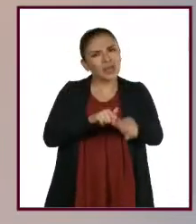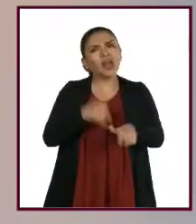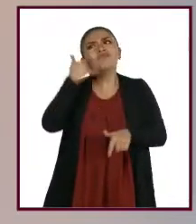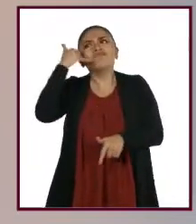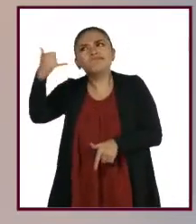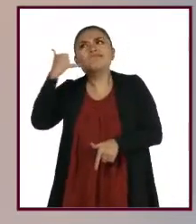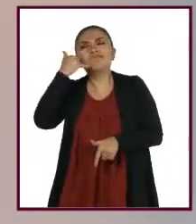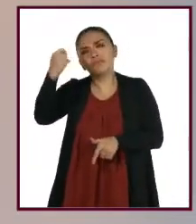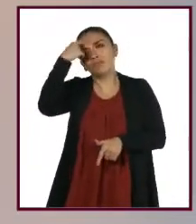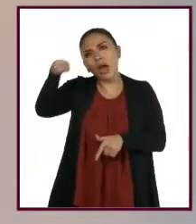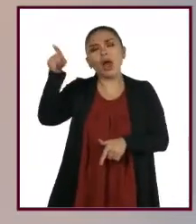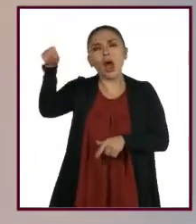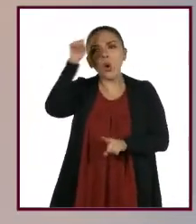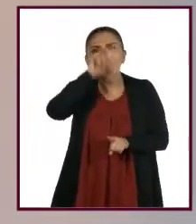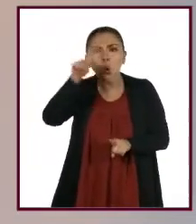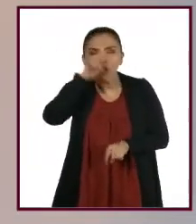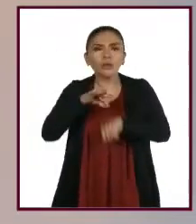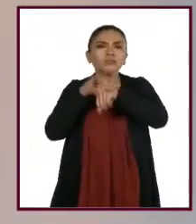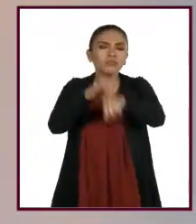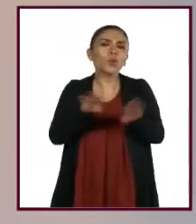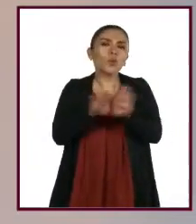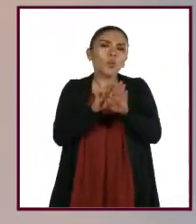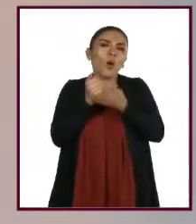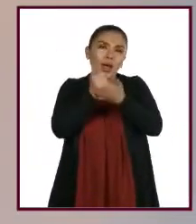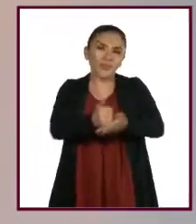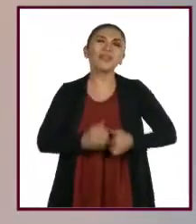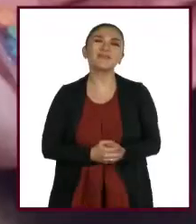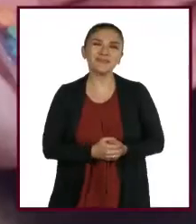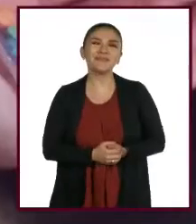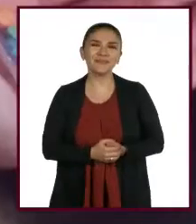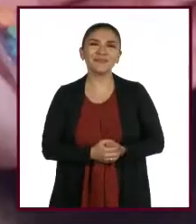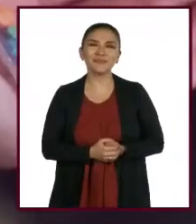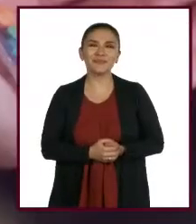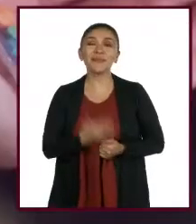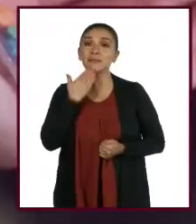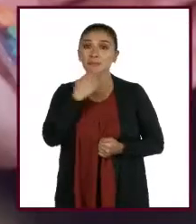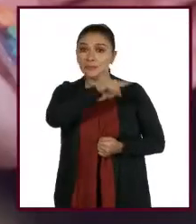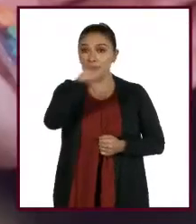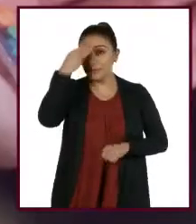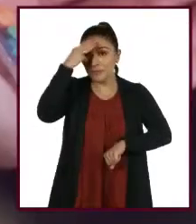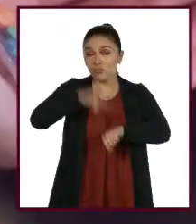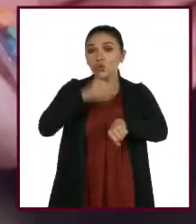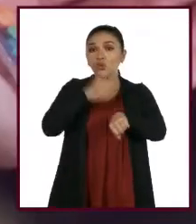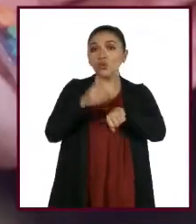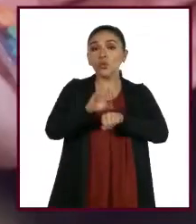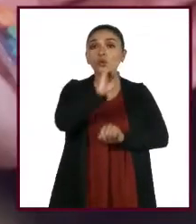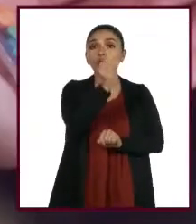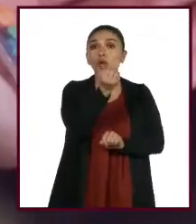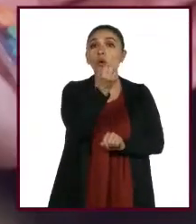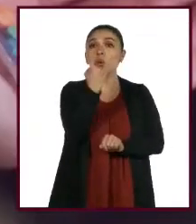este tipo de elementos. Muy bien, doctor, no lo olviden,